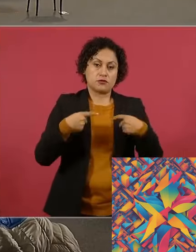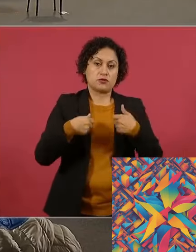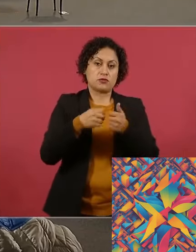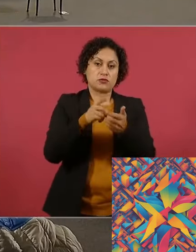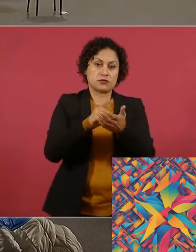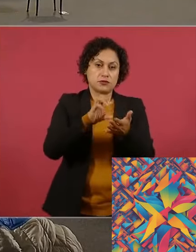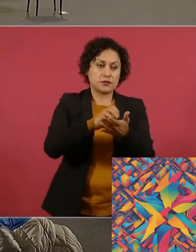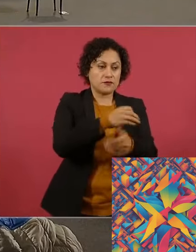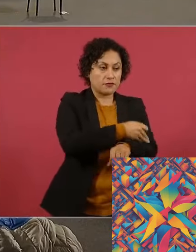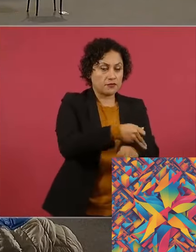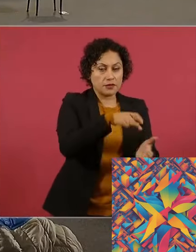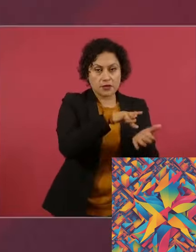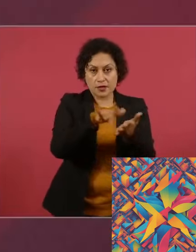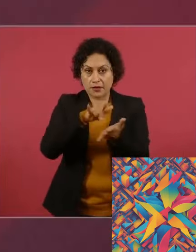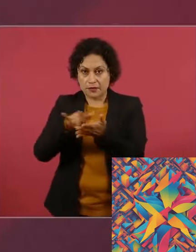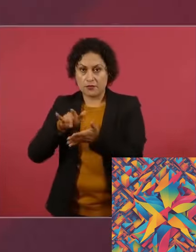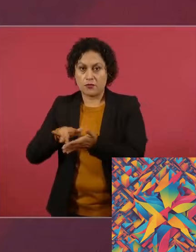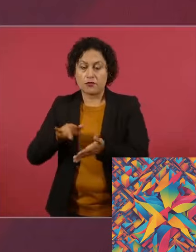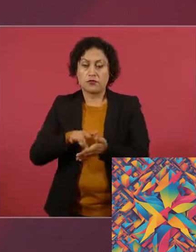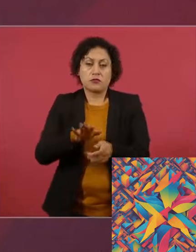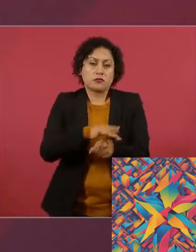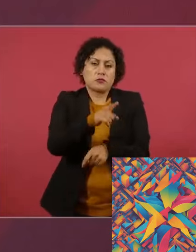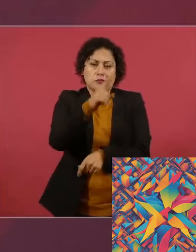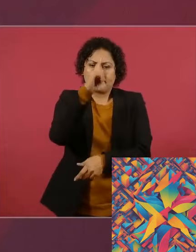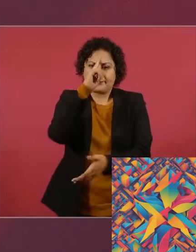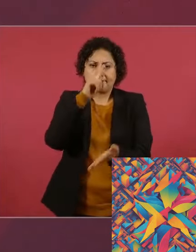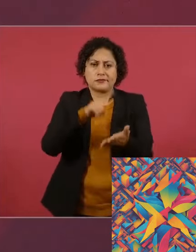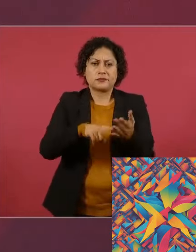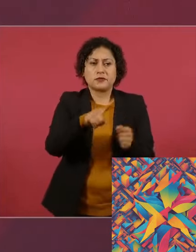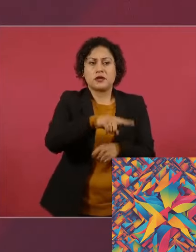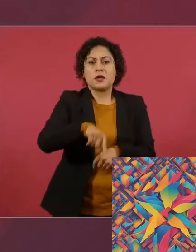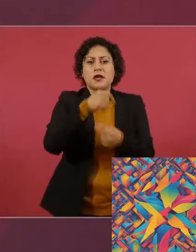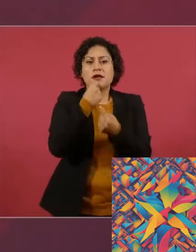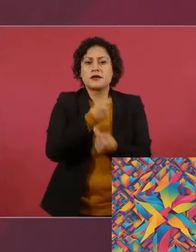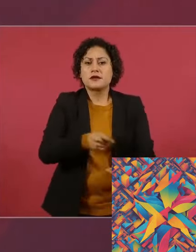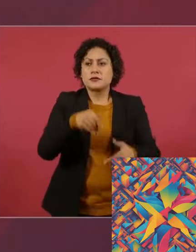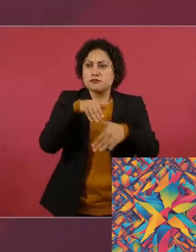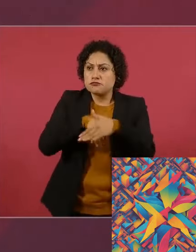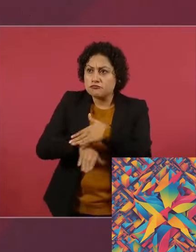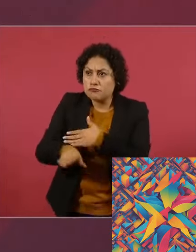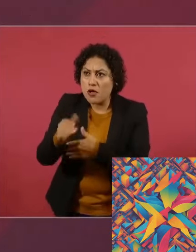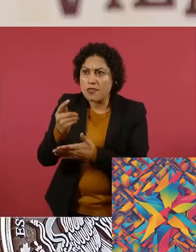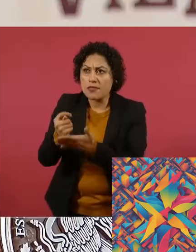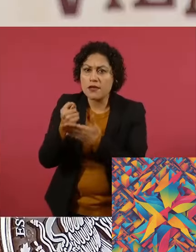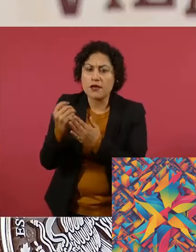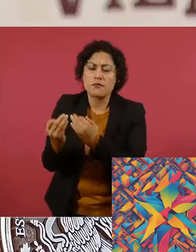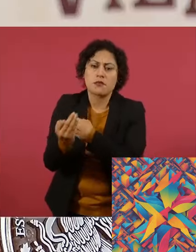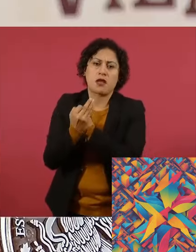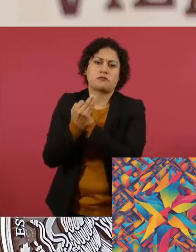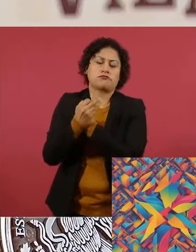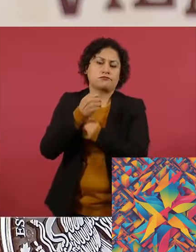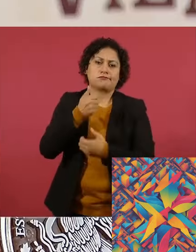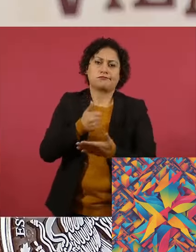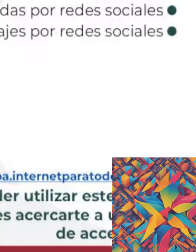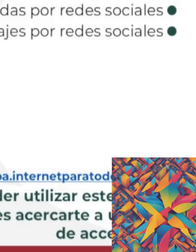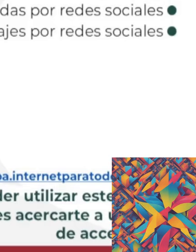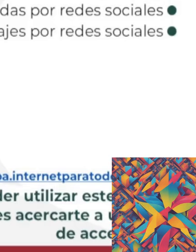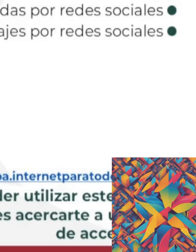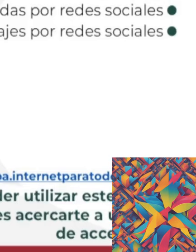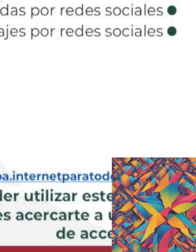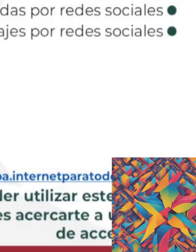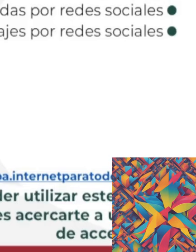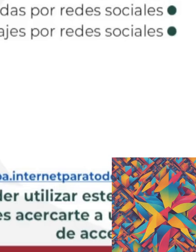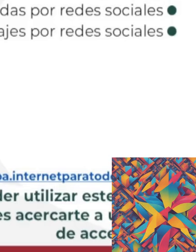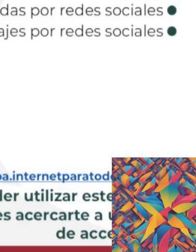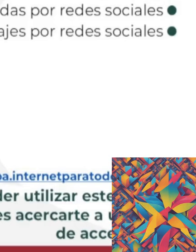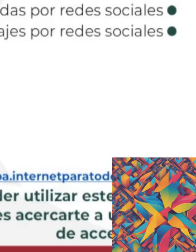cima de la popularidad con 49.08 millones de vistas, según datos de Streams Charts. Esta noticia ha